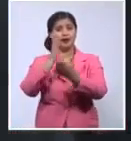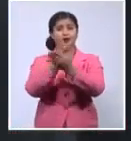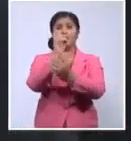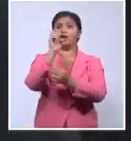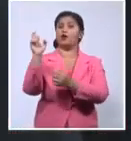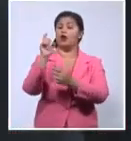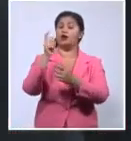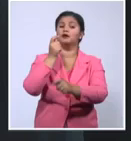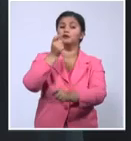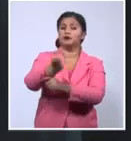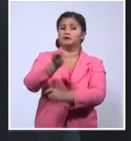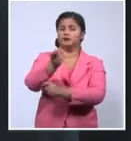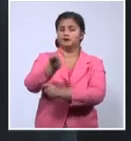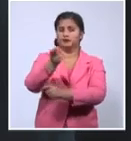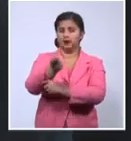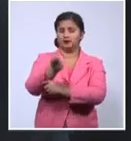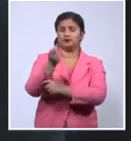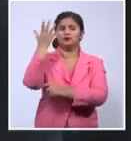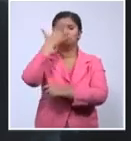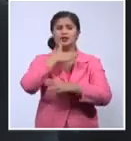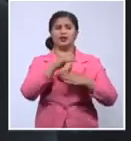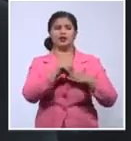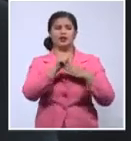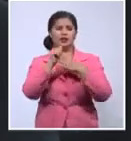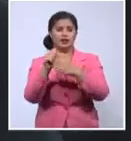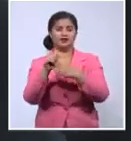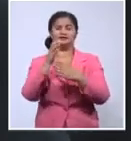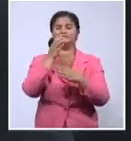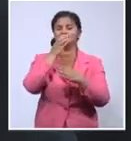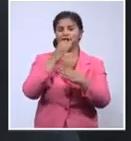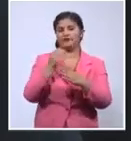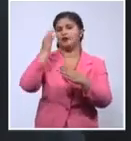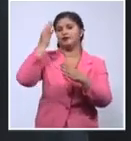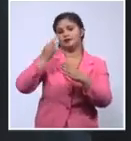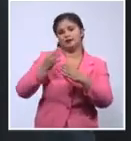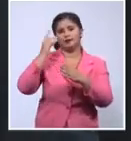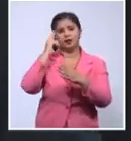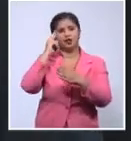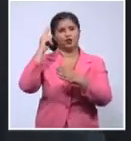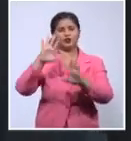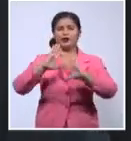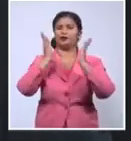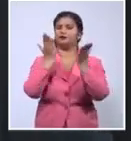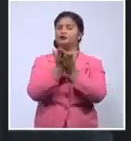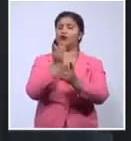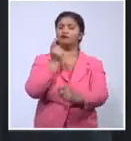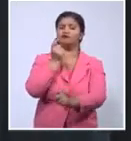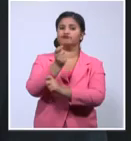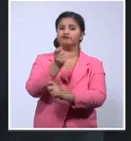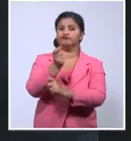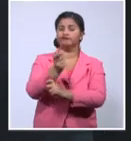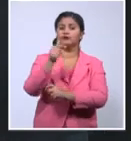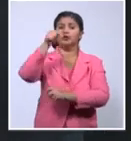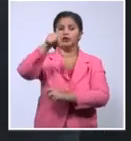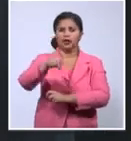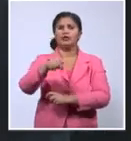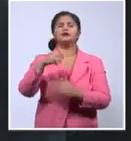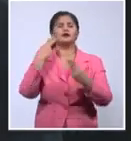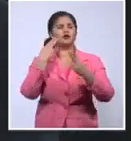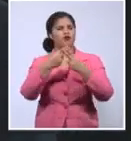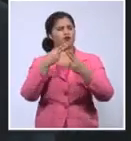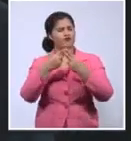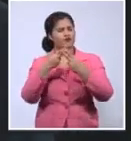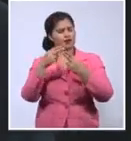imperecedero del comandante en jefe Fidel Castro Ruz. Digno heredero de la confianza depositada por el